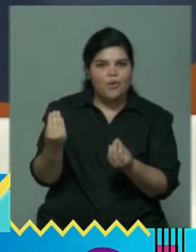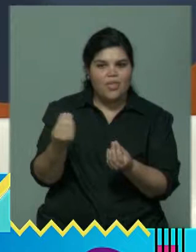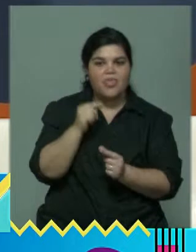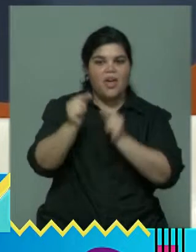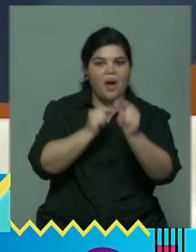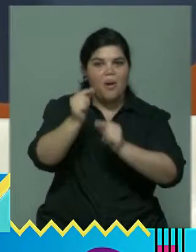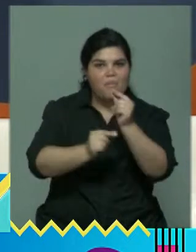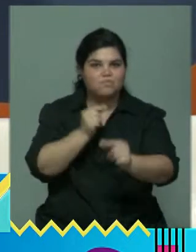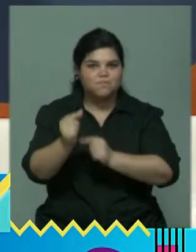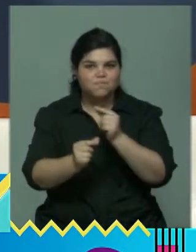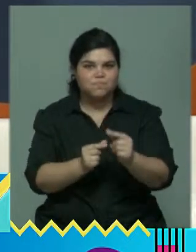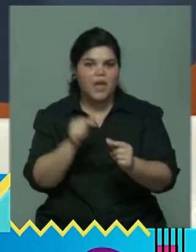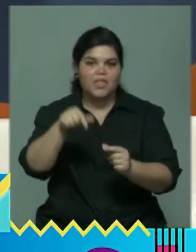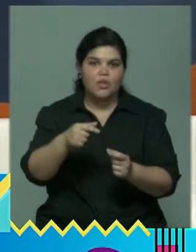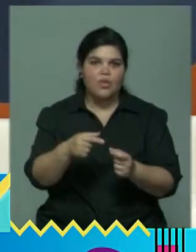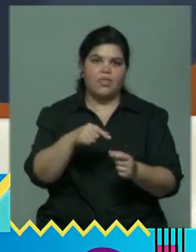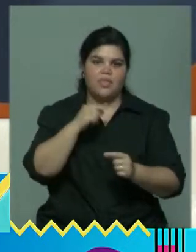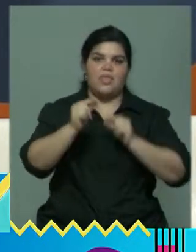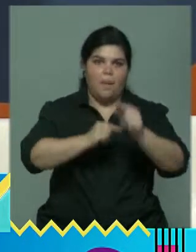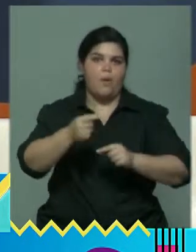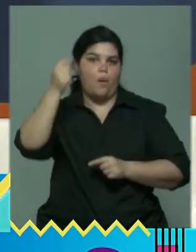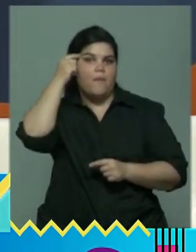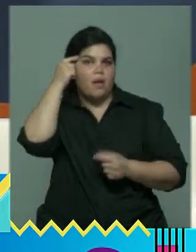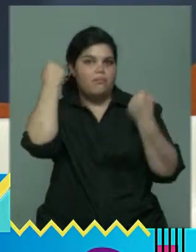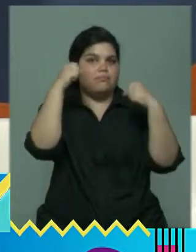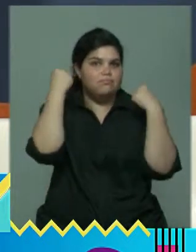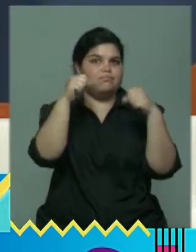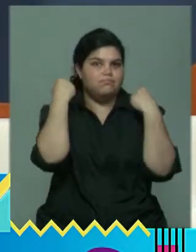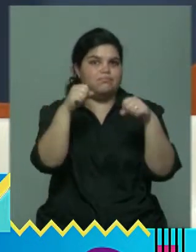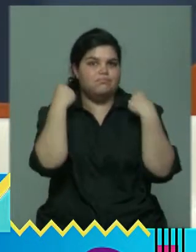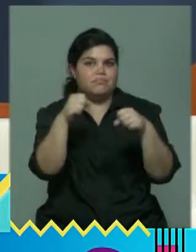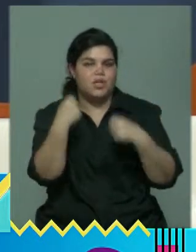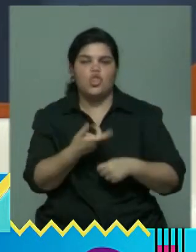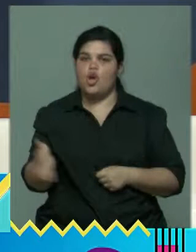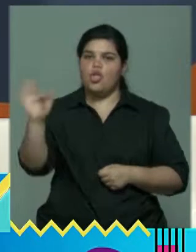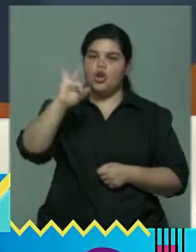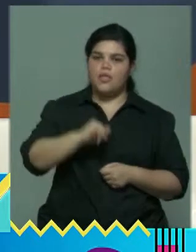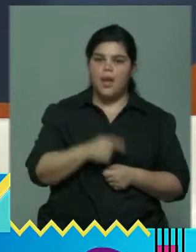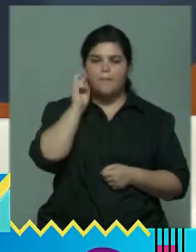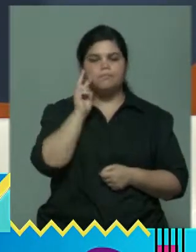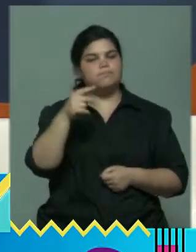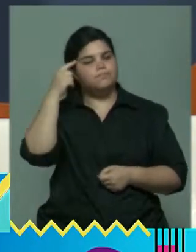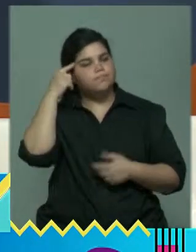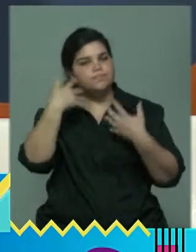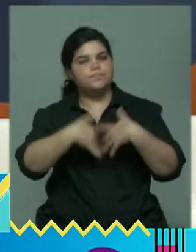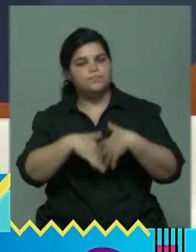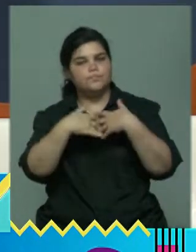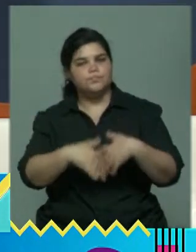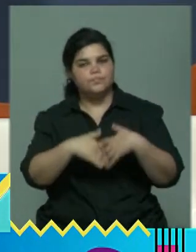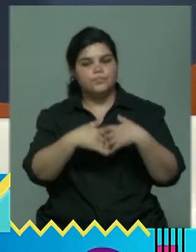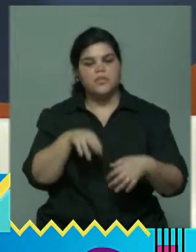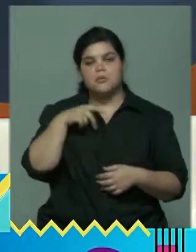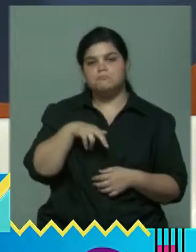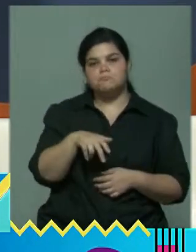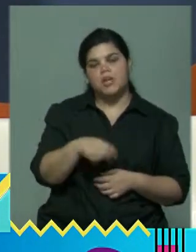minuto de lo que puede ser. Esto es un ejercicio mental que hay que hacerse, que no es fácil, de ir caminando todos los días y pensar qué pasaría si, por ejemplo, si yo estuviese